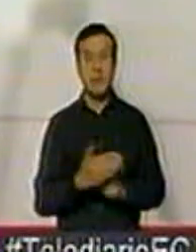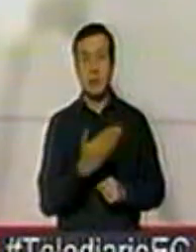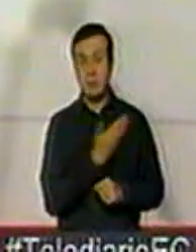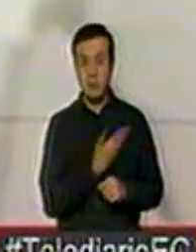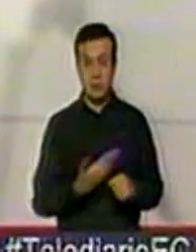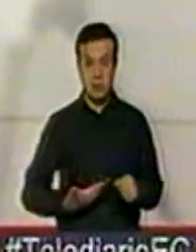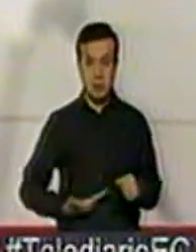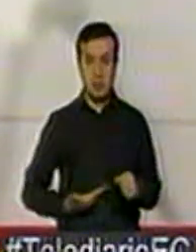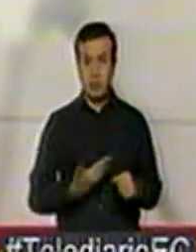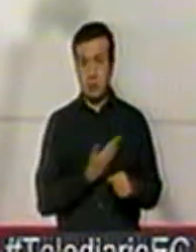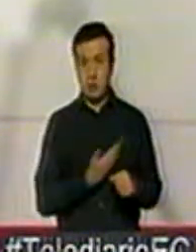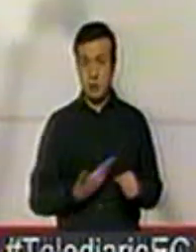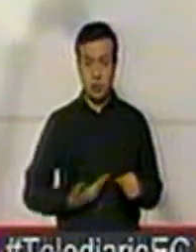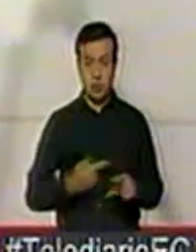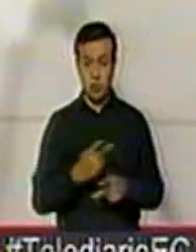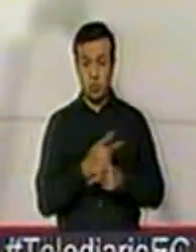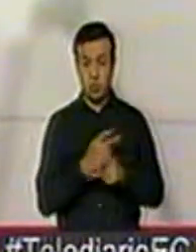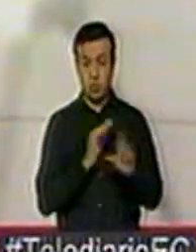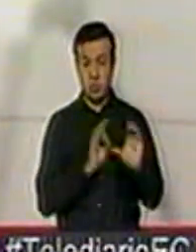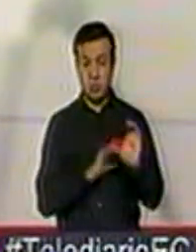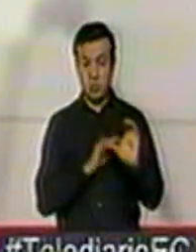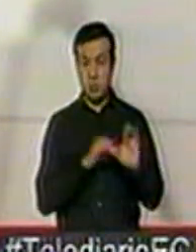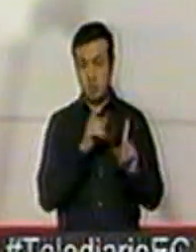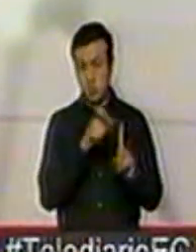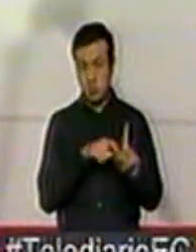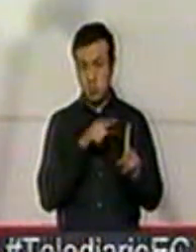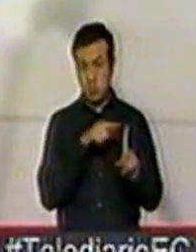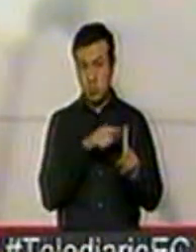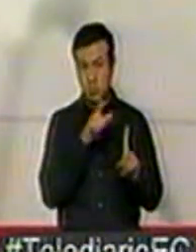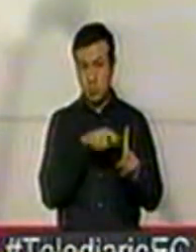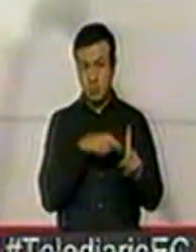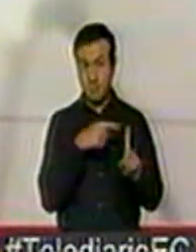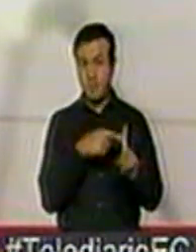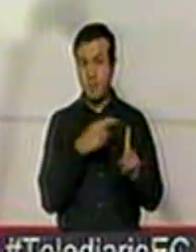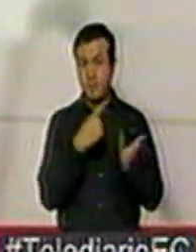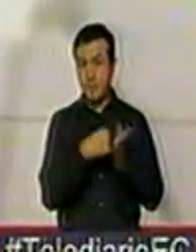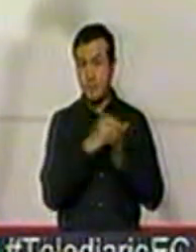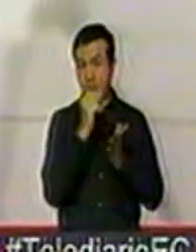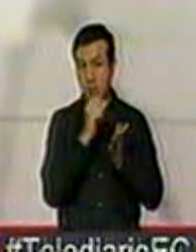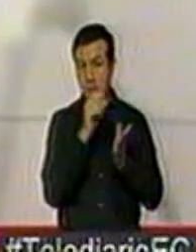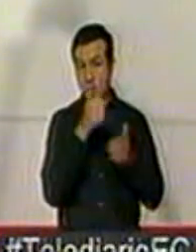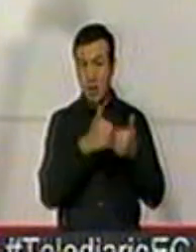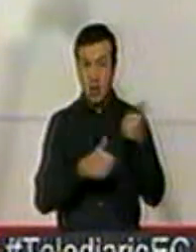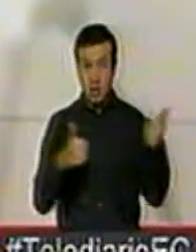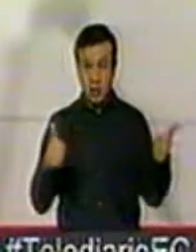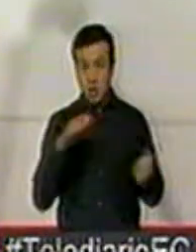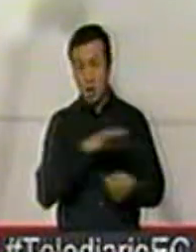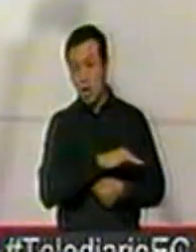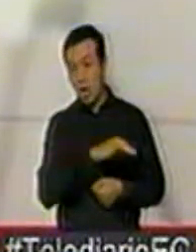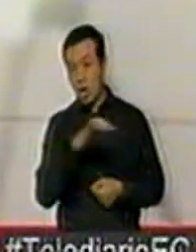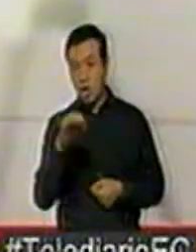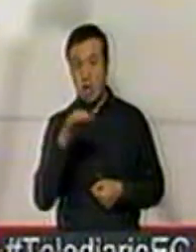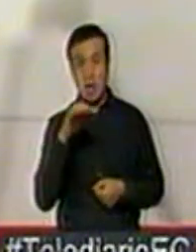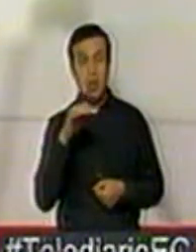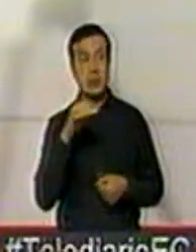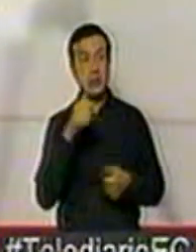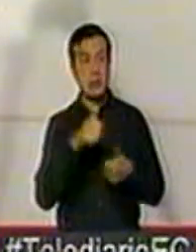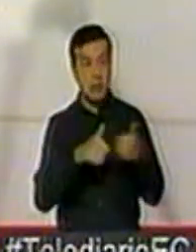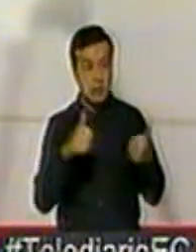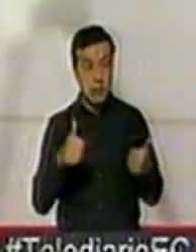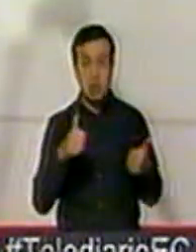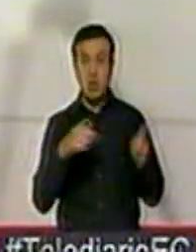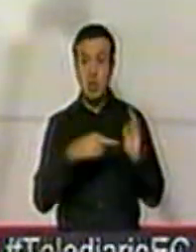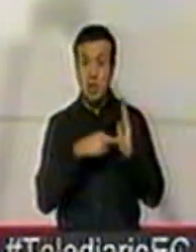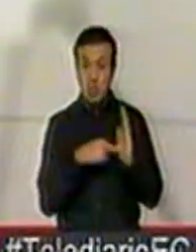presidente del Consejo de Participación Ciudadana fue calificado para ser candidato, en donde incluso, aunque